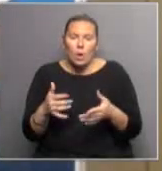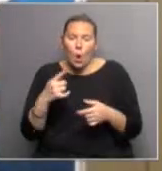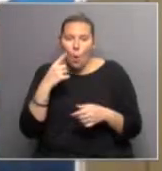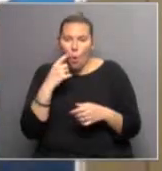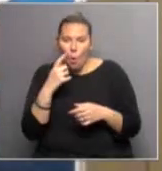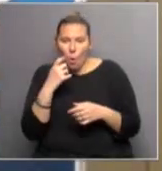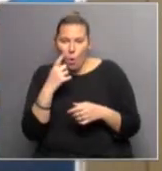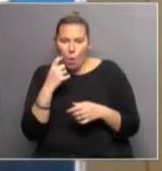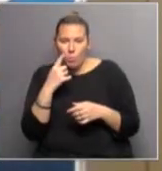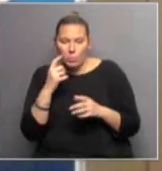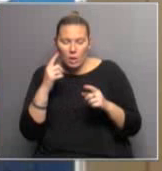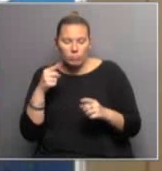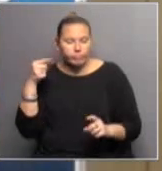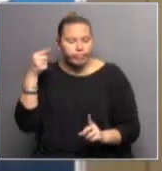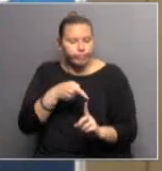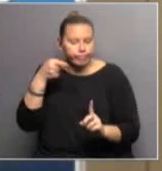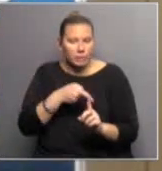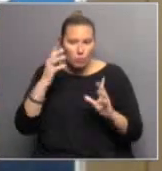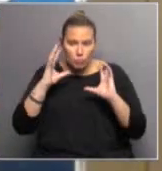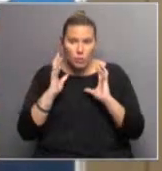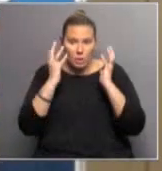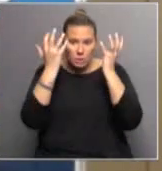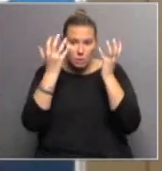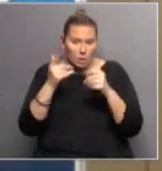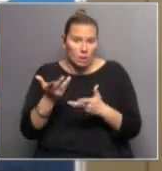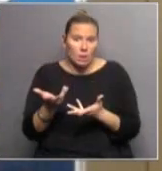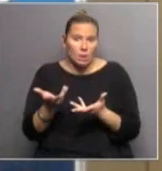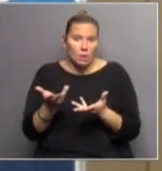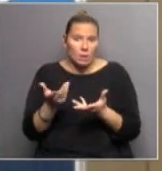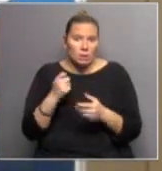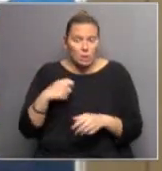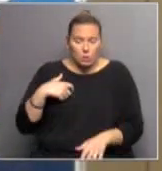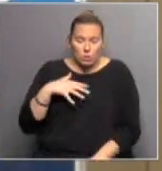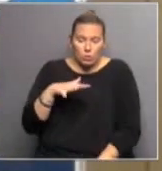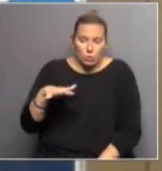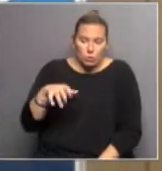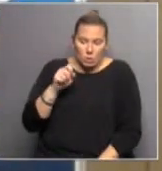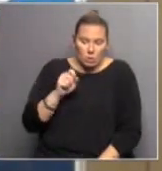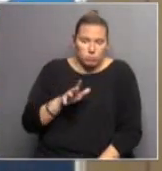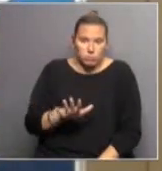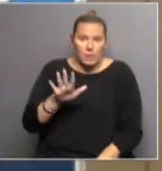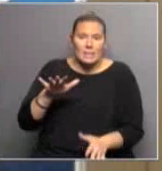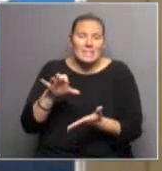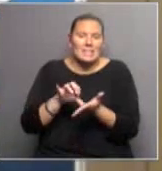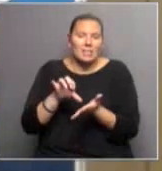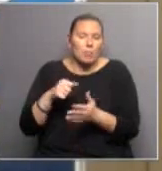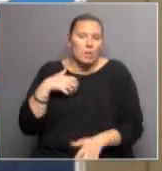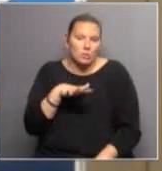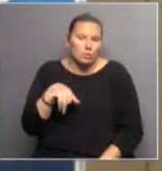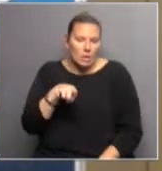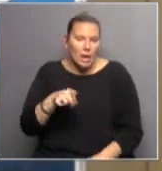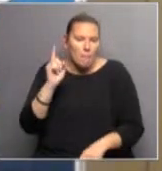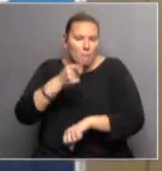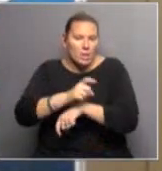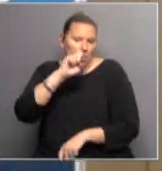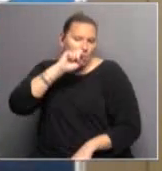varones que ejercen violencia, de alguna manera, están socializados en este sistema social patriarcal, autoritario, que